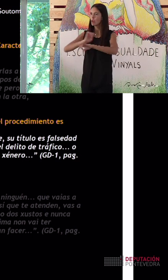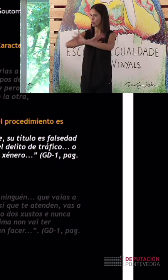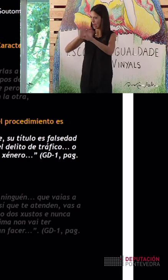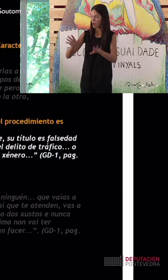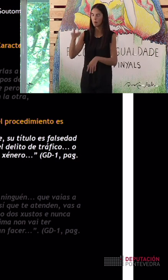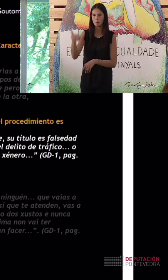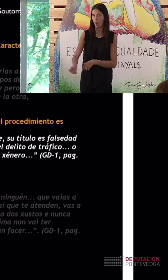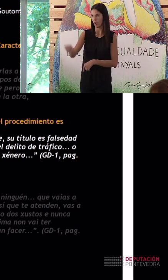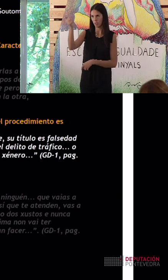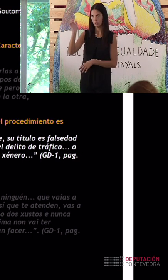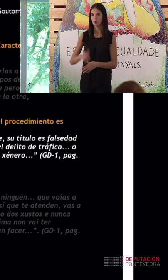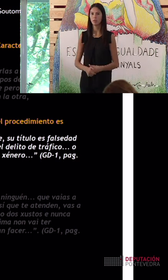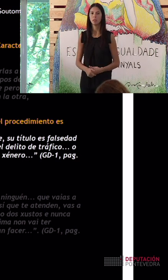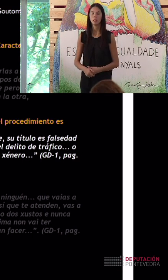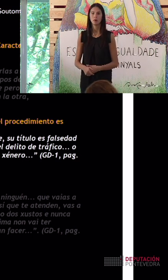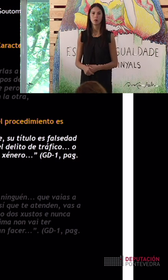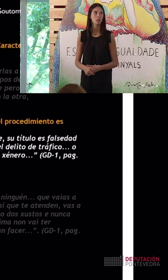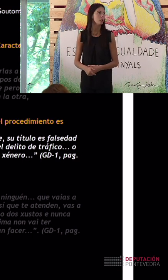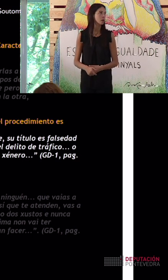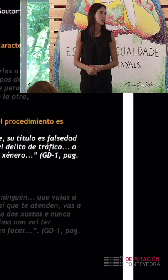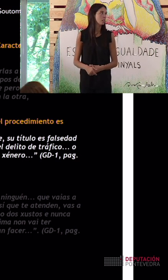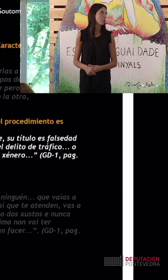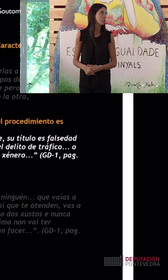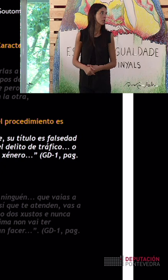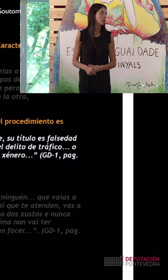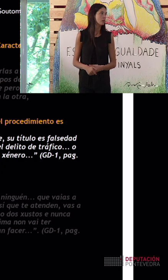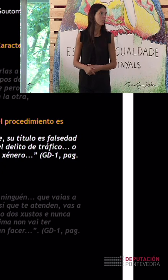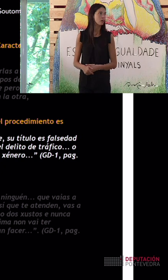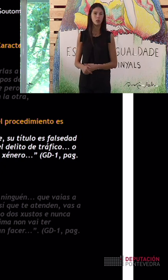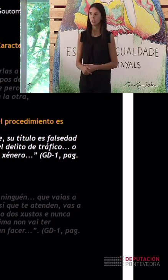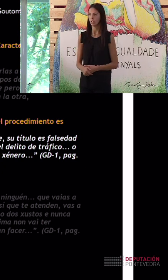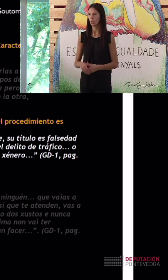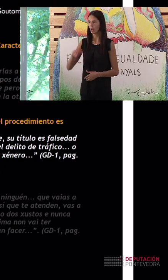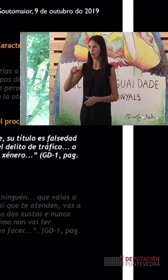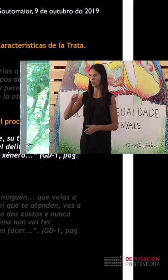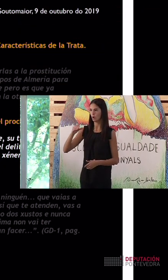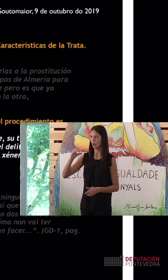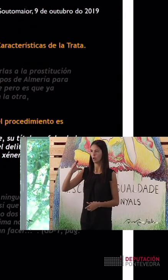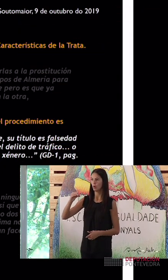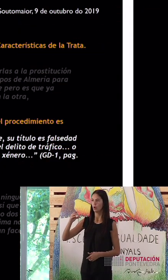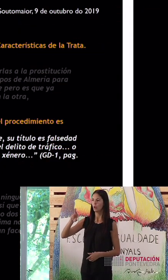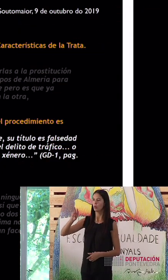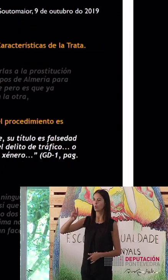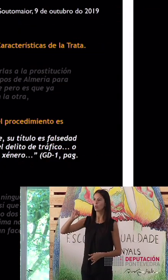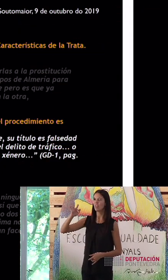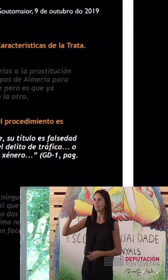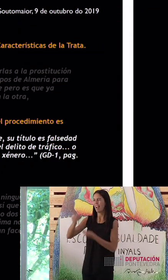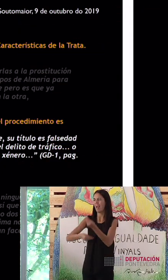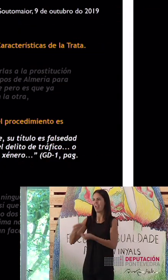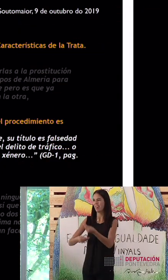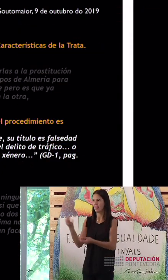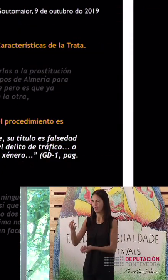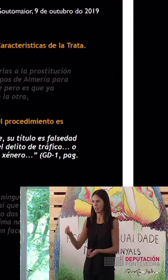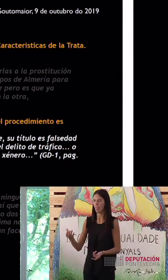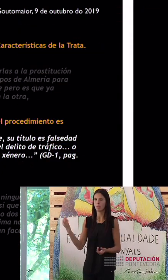demais. Por que fai a UCRIF? Porque esa é outra cousa. Que fai a UCRIF atendendo casos? Se supón que debería ser tratado